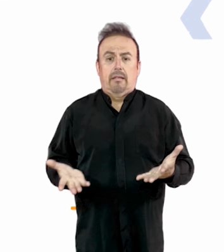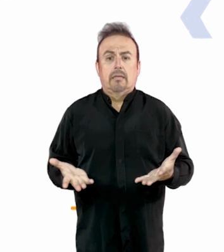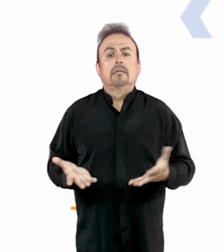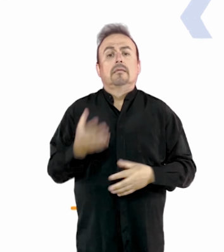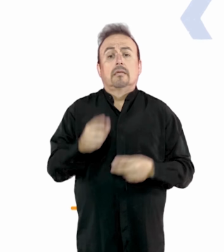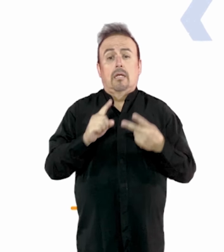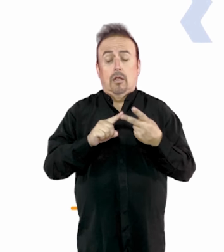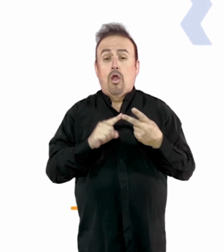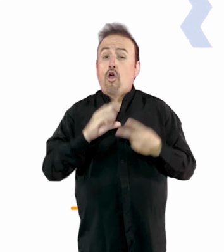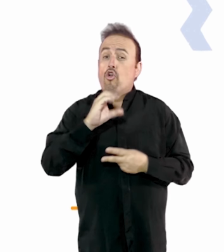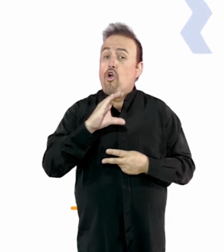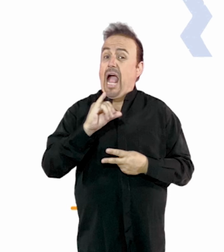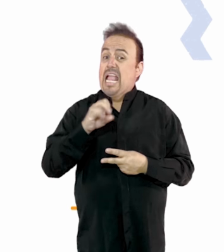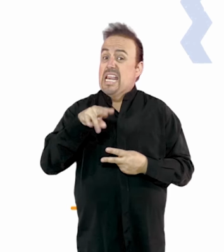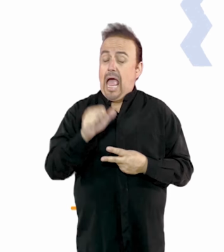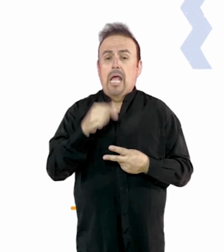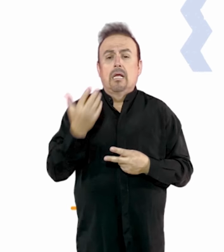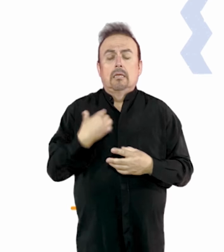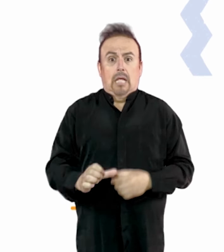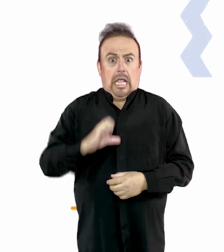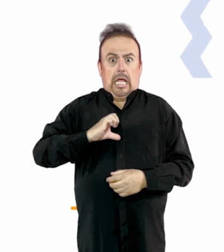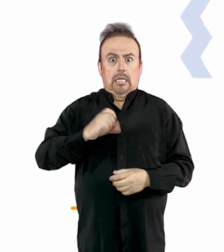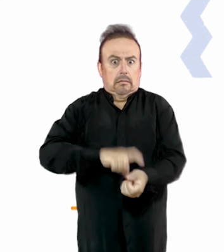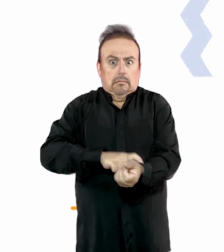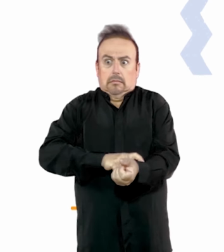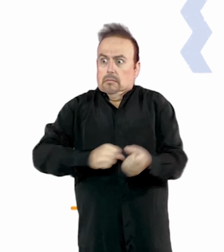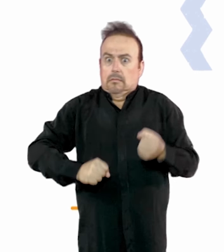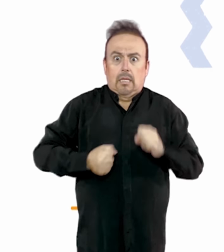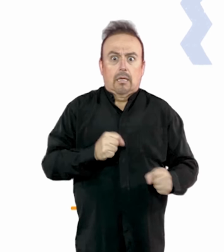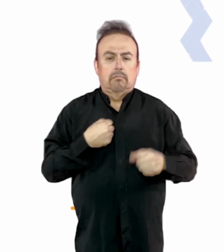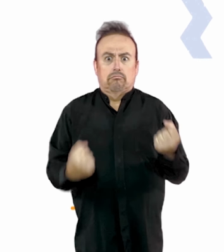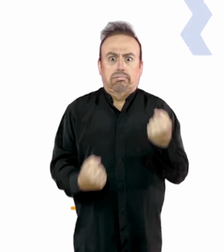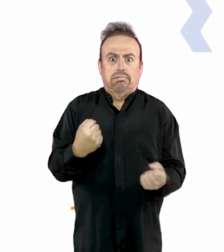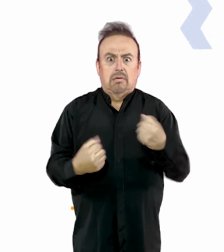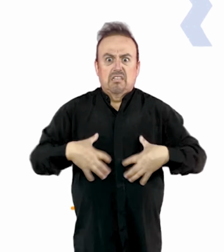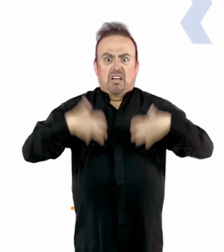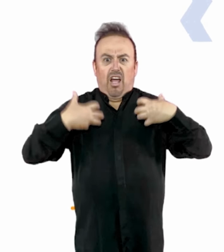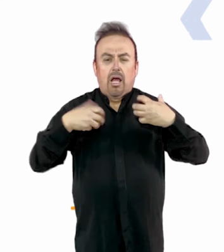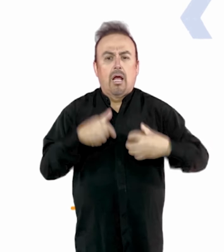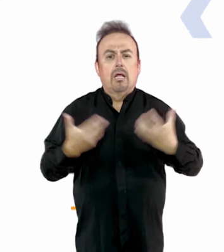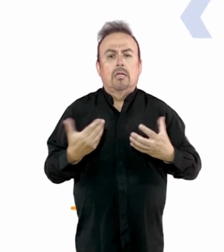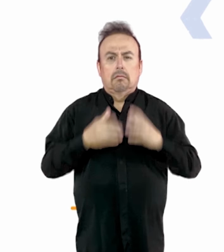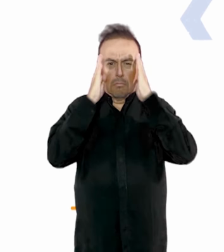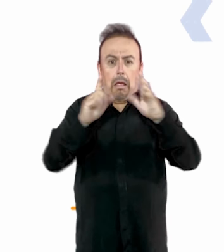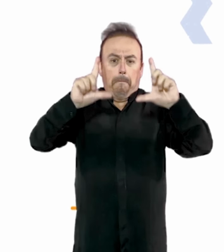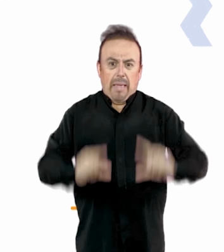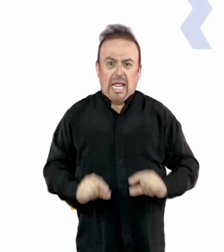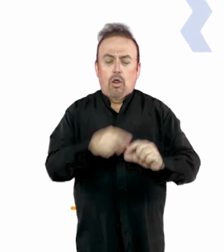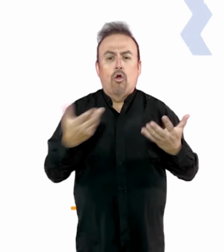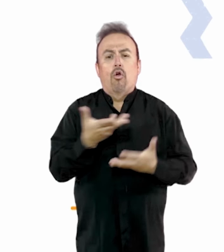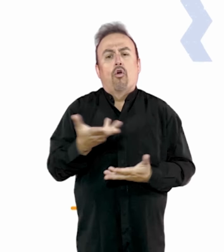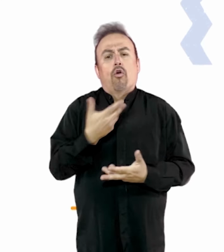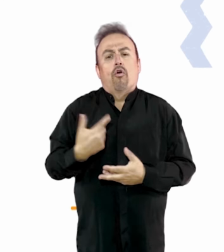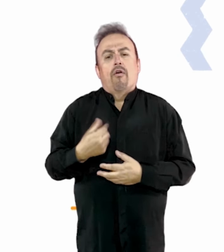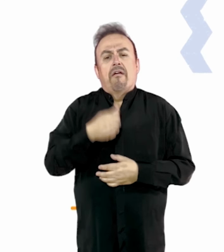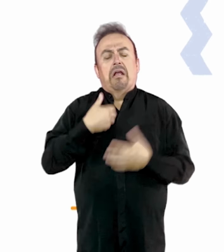La cocaína produce estimulación y estado de exaltación o aceleramiento, agresividad, menor concentración y falta de